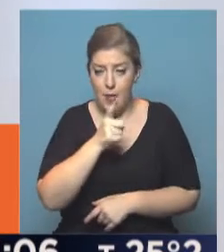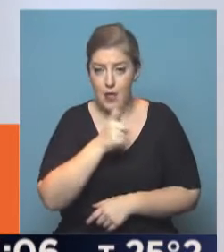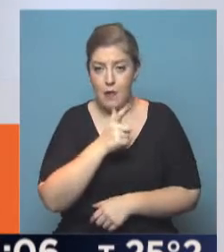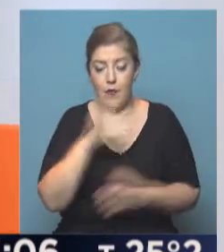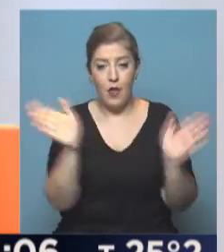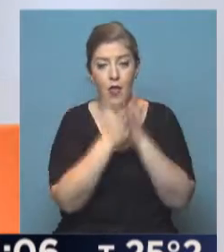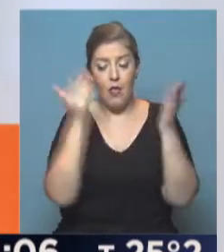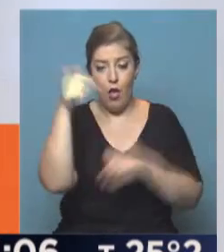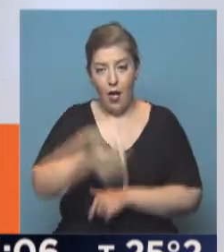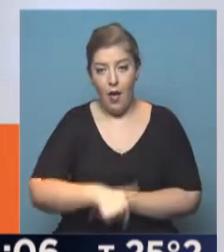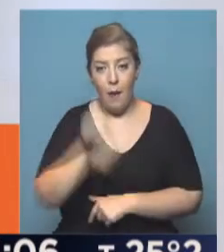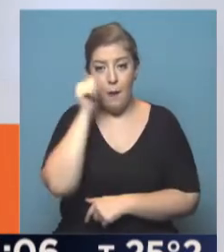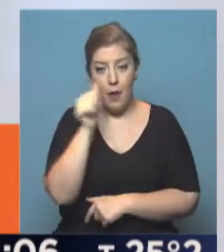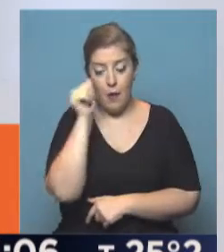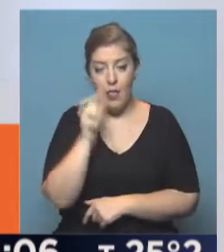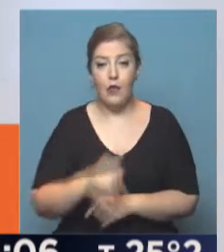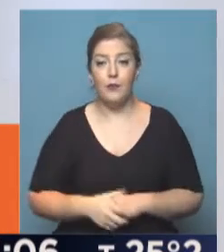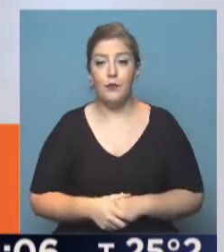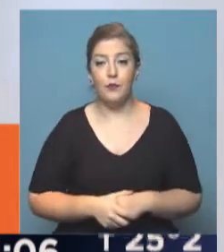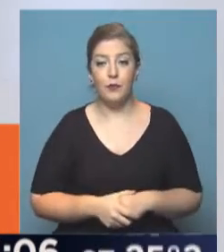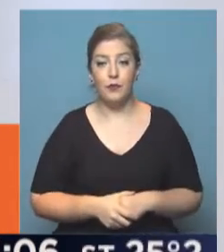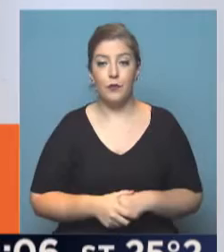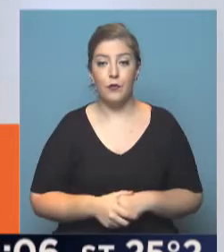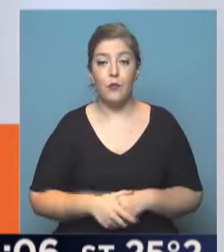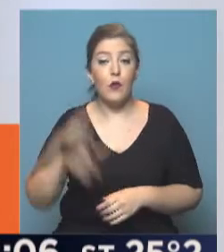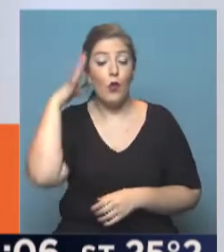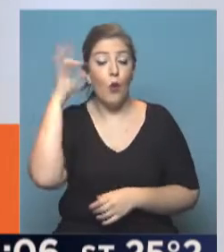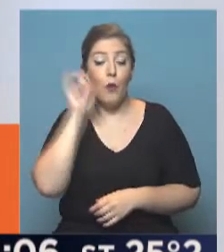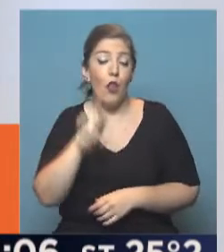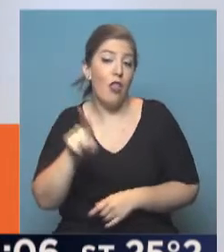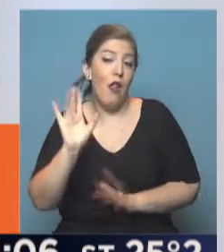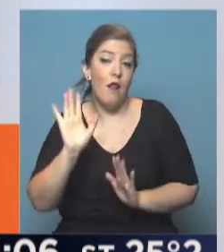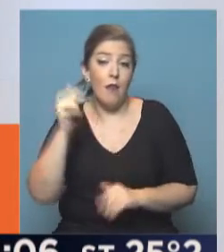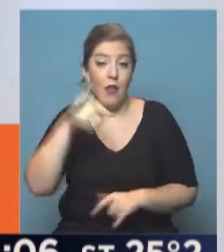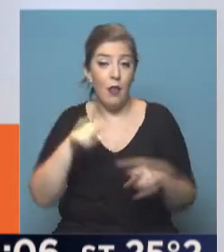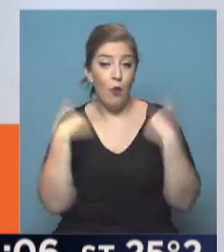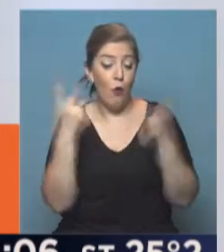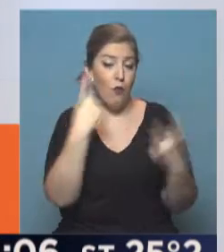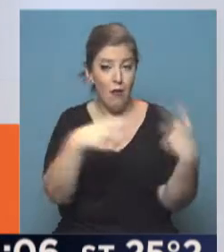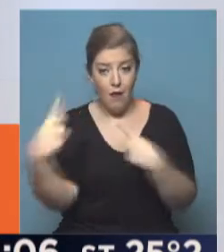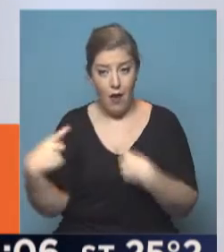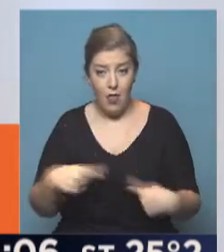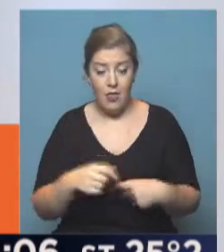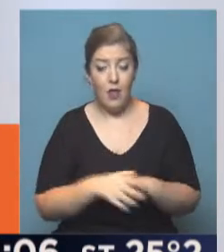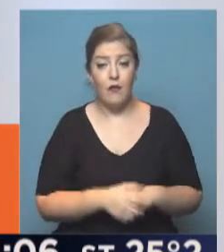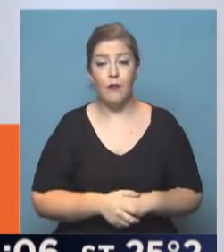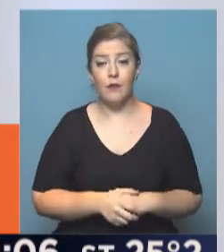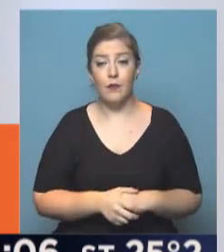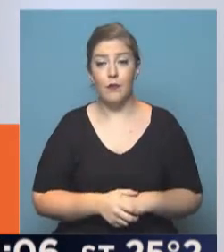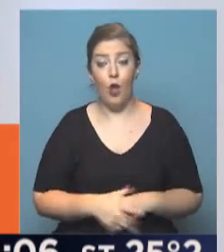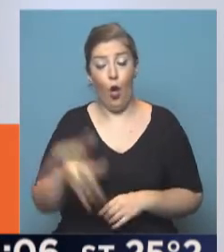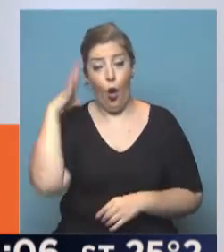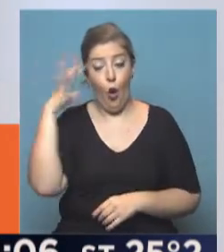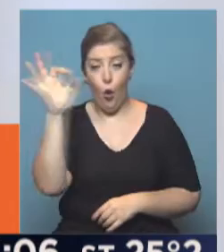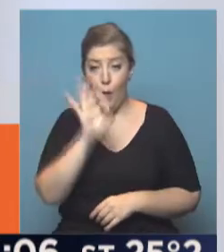diario local de acá de Mar del Plata, que es la visión de él. Este es un espacio diverso, plural, donde